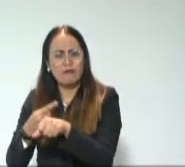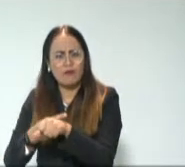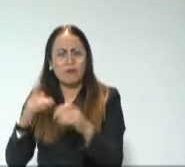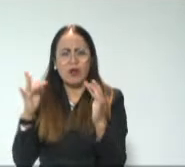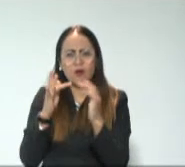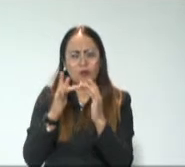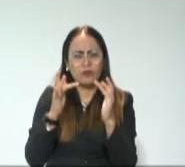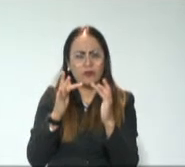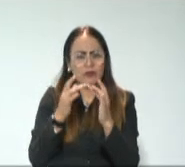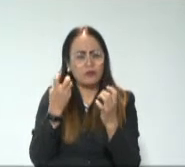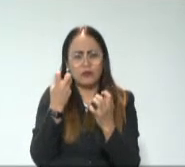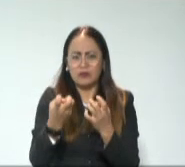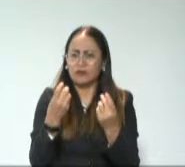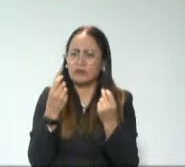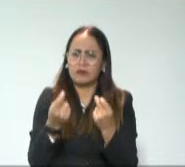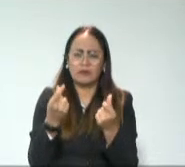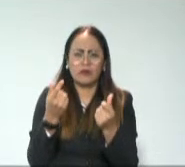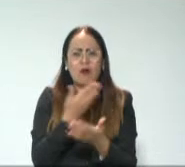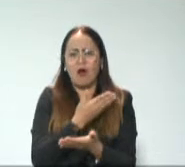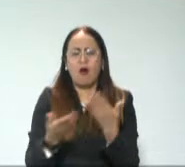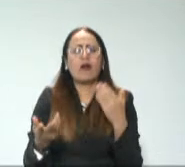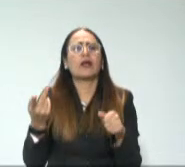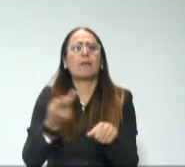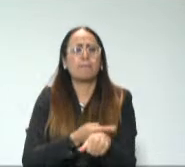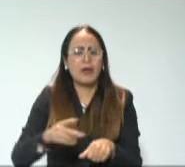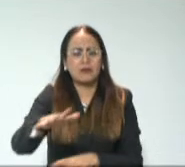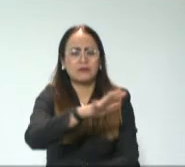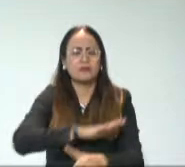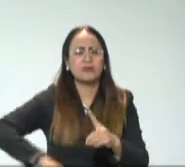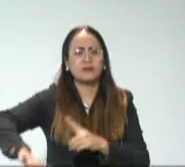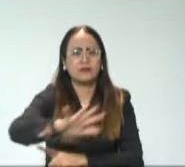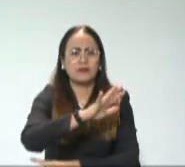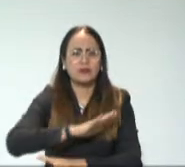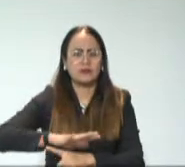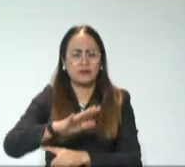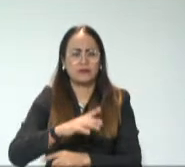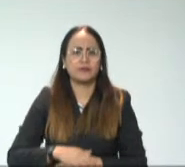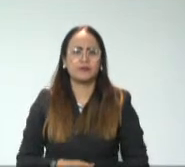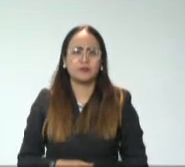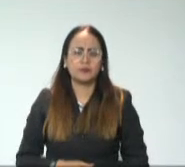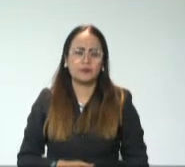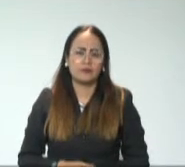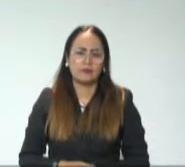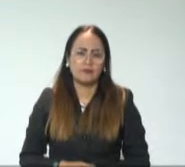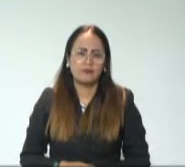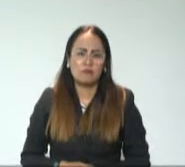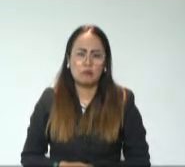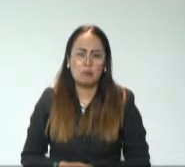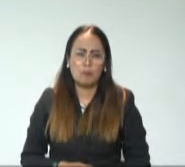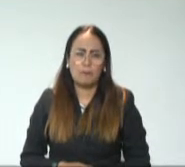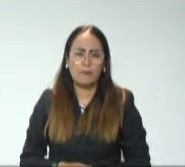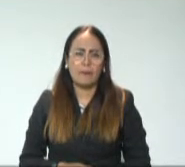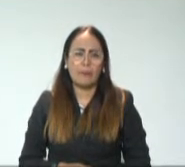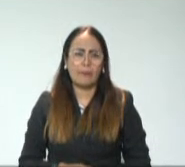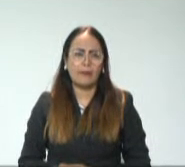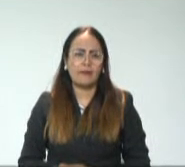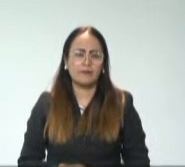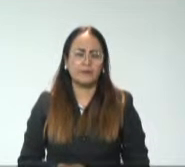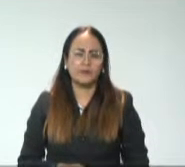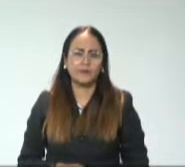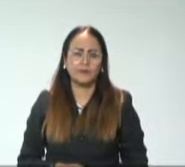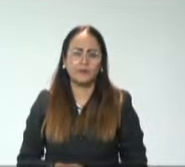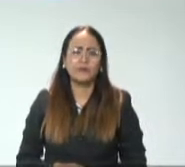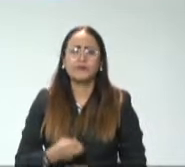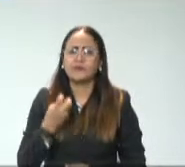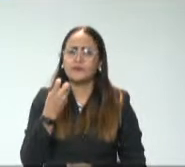información en tiempo real sobre lo que está ocurriendo en los entornos eh sanitarios hablar entonces